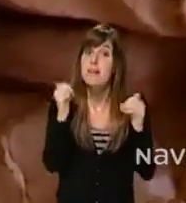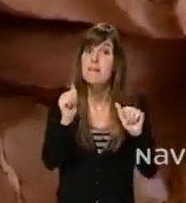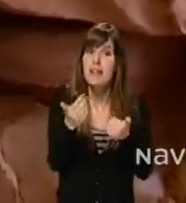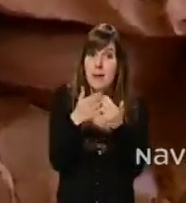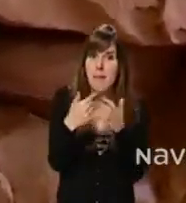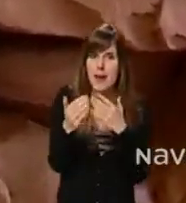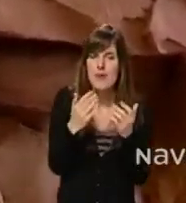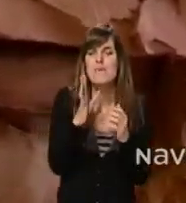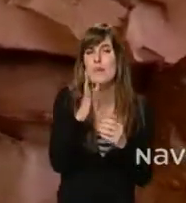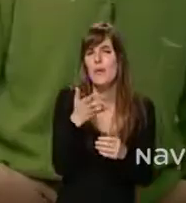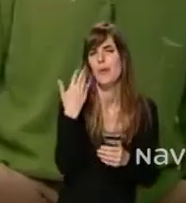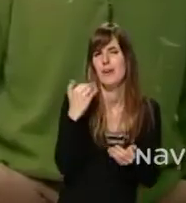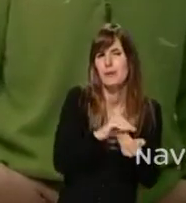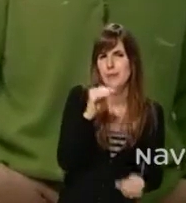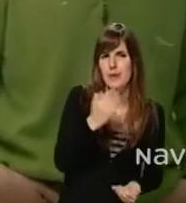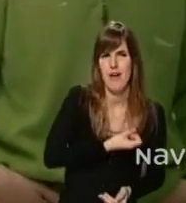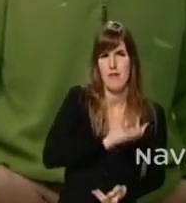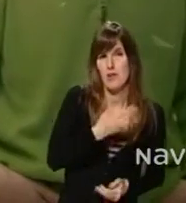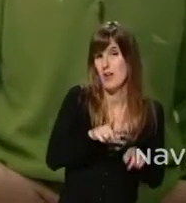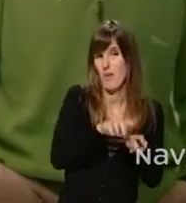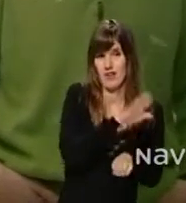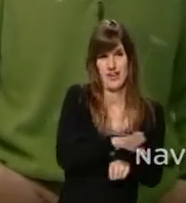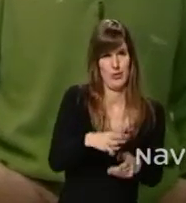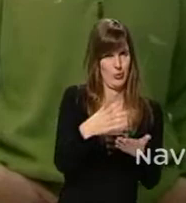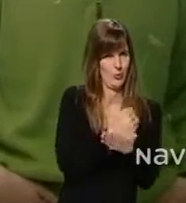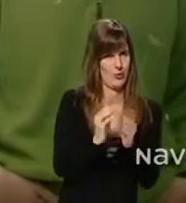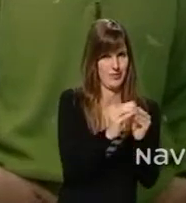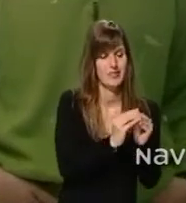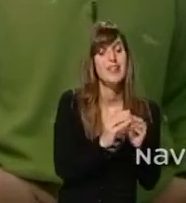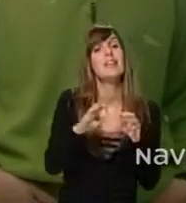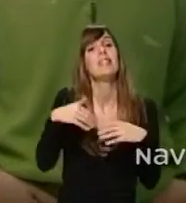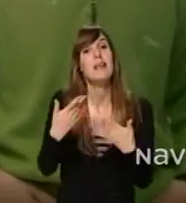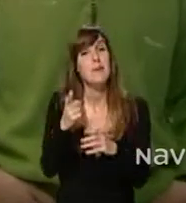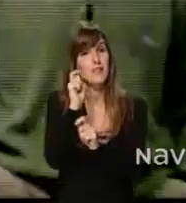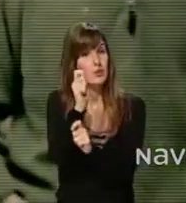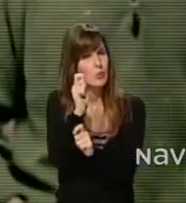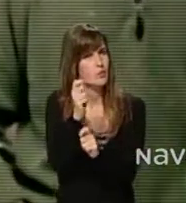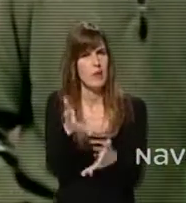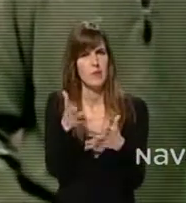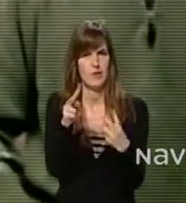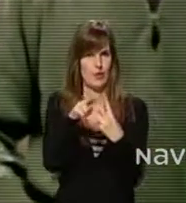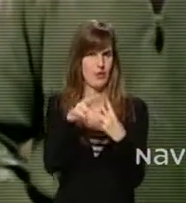mezcla entre esa afición de los gigantes que cualquier niño puede tener y también con la escultura, que siempre me ha gustado mucho.